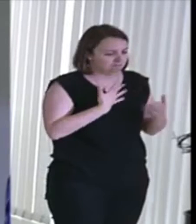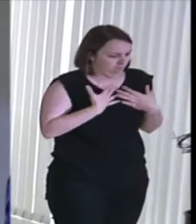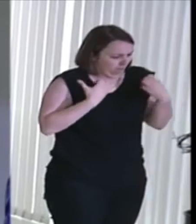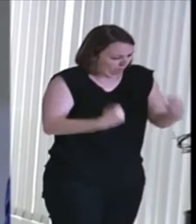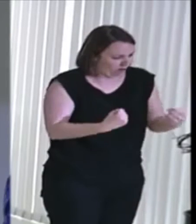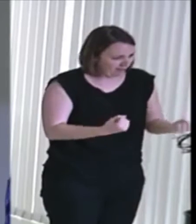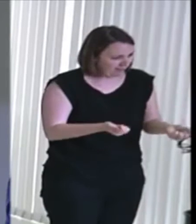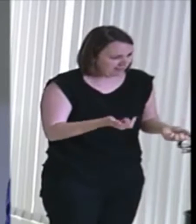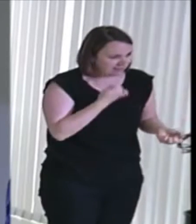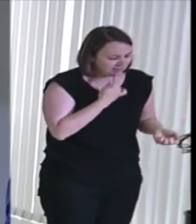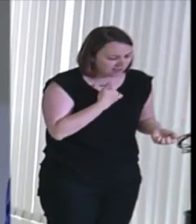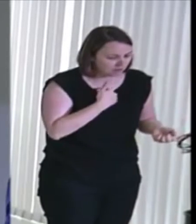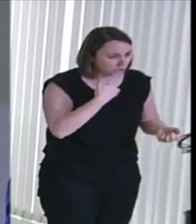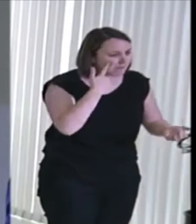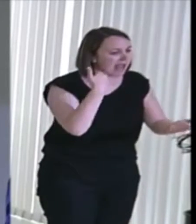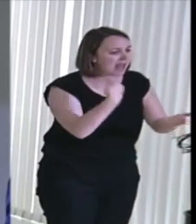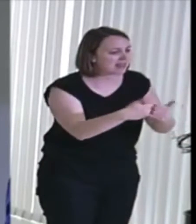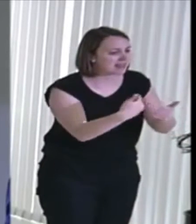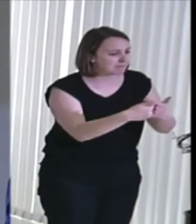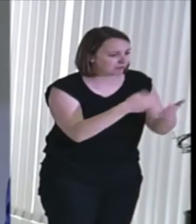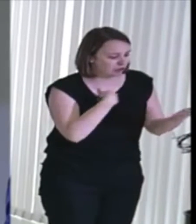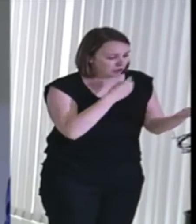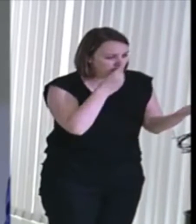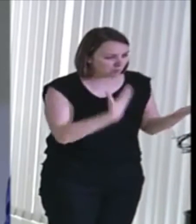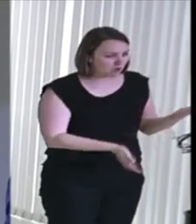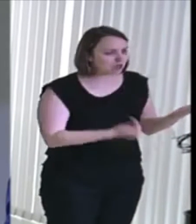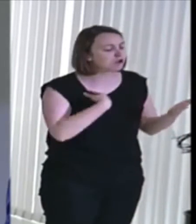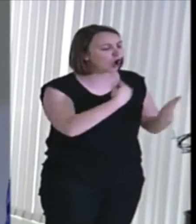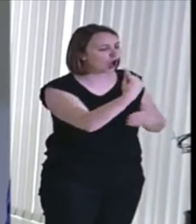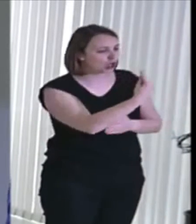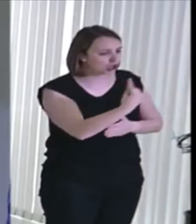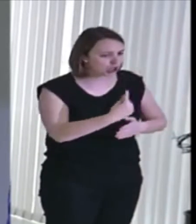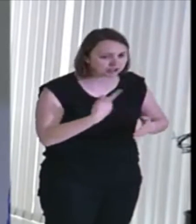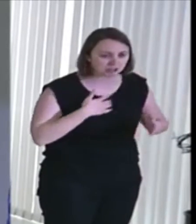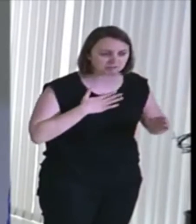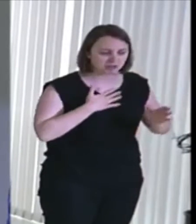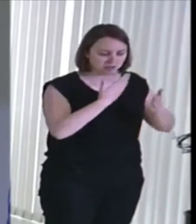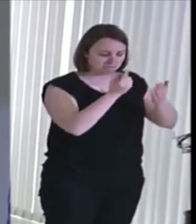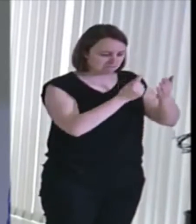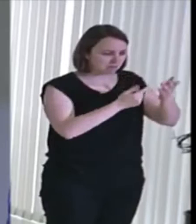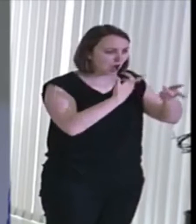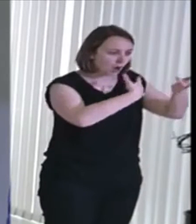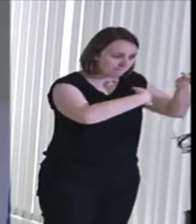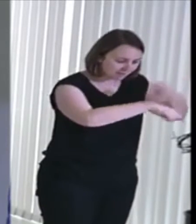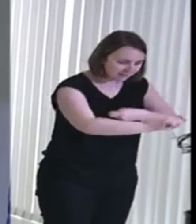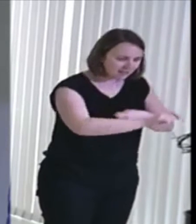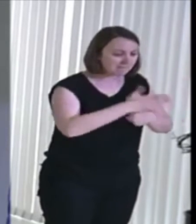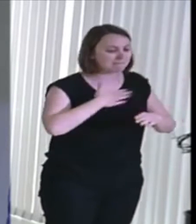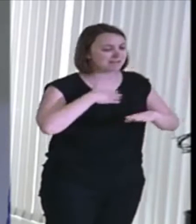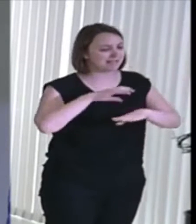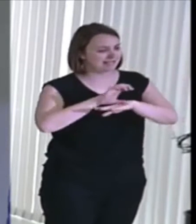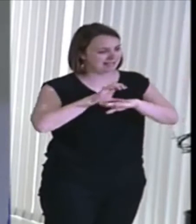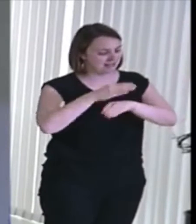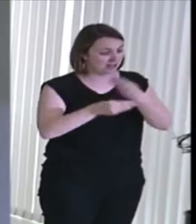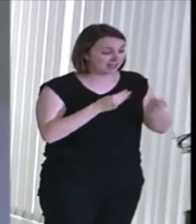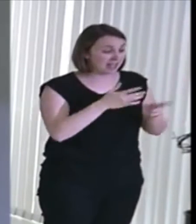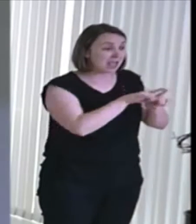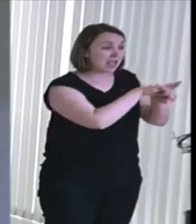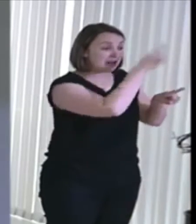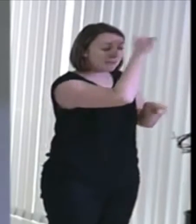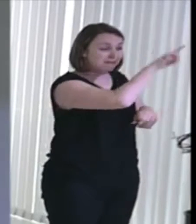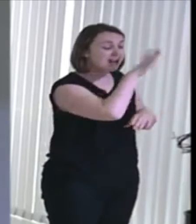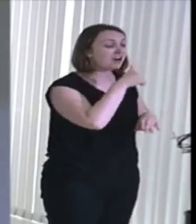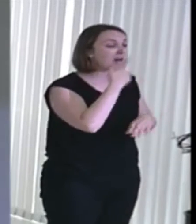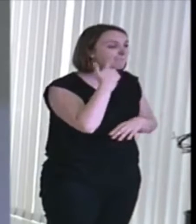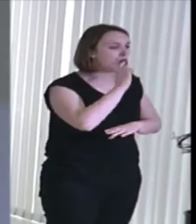decir, voy a demostrar que soy buena, me hice mi colección de diseño, las vendí, me hice mi carrera, y mi hermano ahora es director